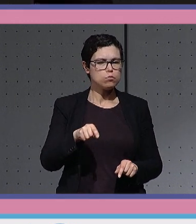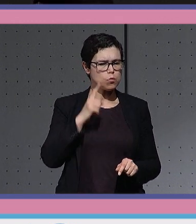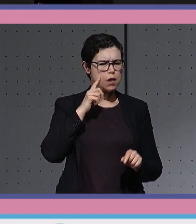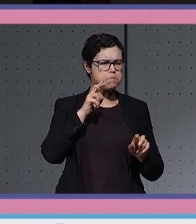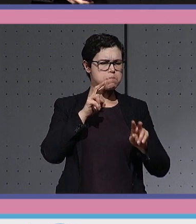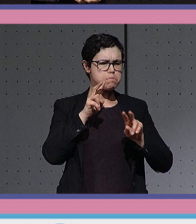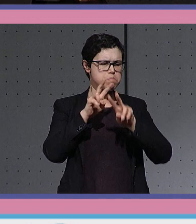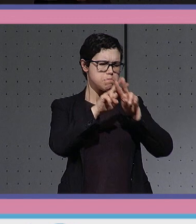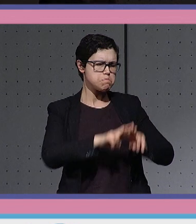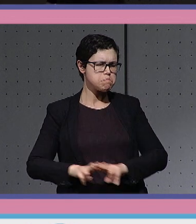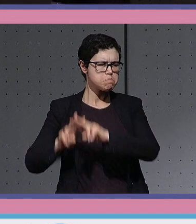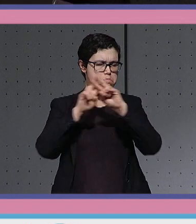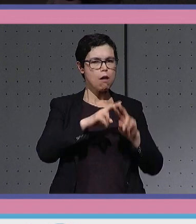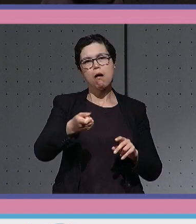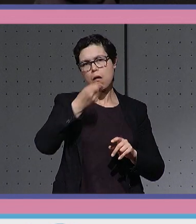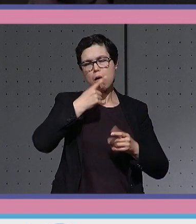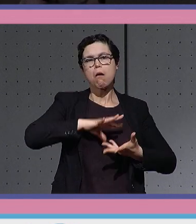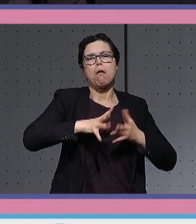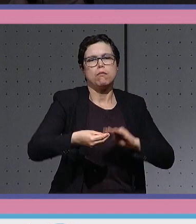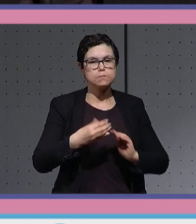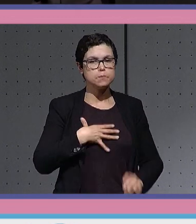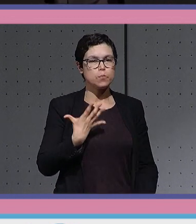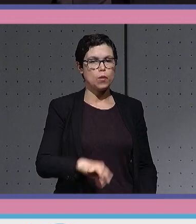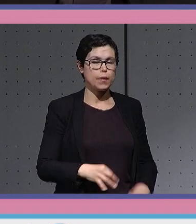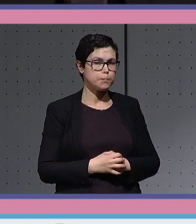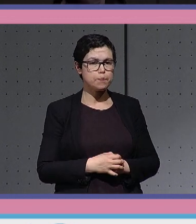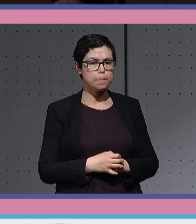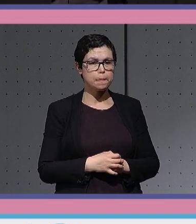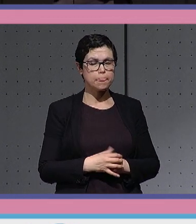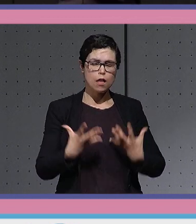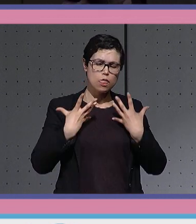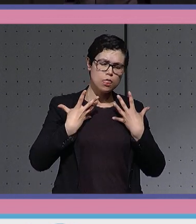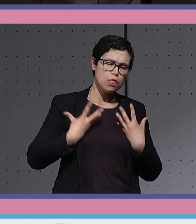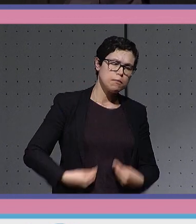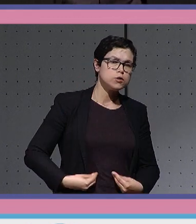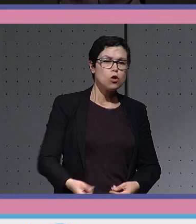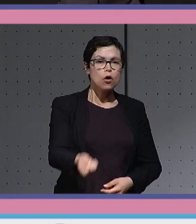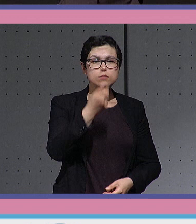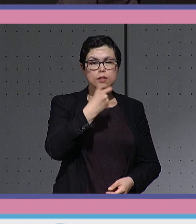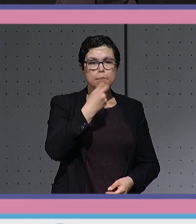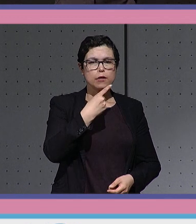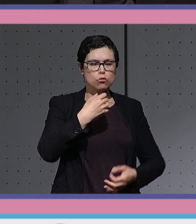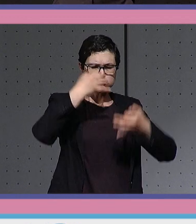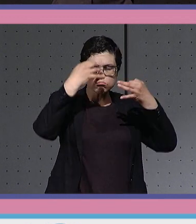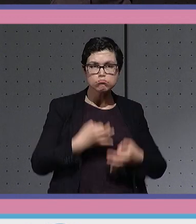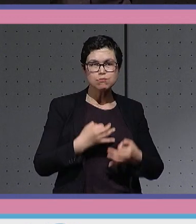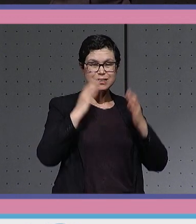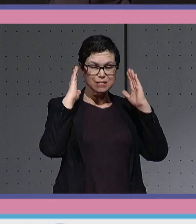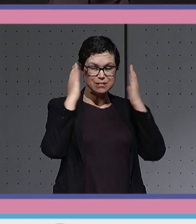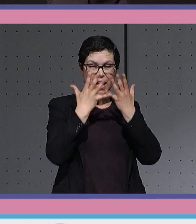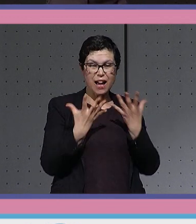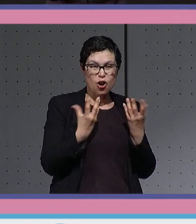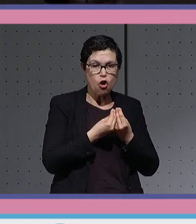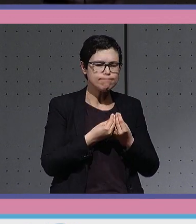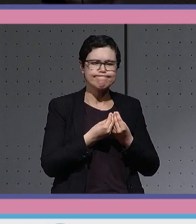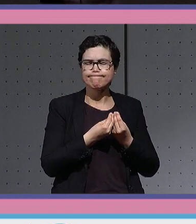a la posibilidad de utilizar estas medicaciones. En tratamiento de depresión no tenemos nada concluyente en personas con TEA, nada. Y